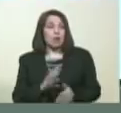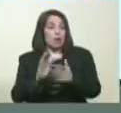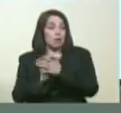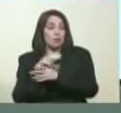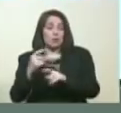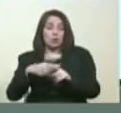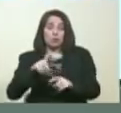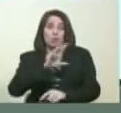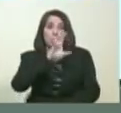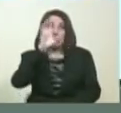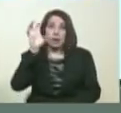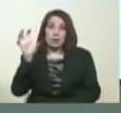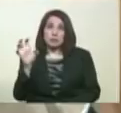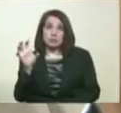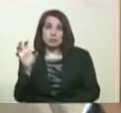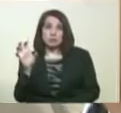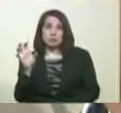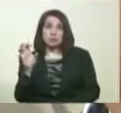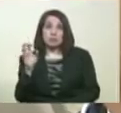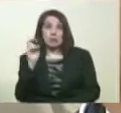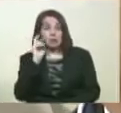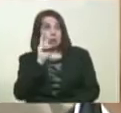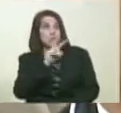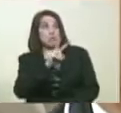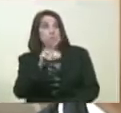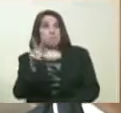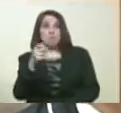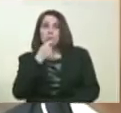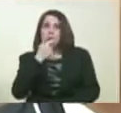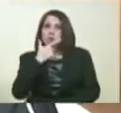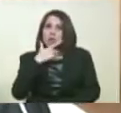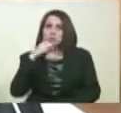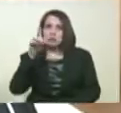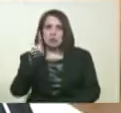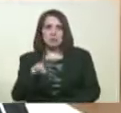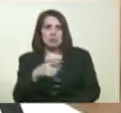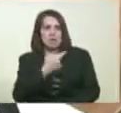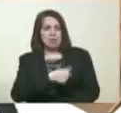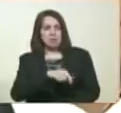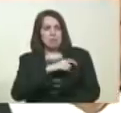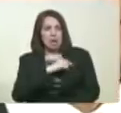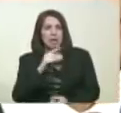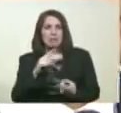países, que nosotros admiramos también, admiramos mucho a España.